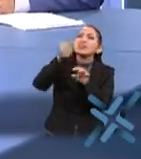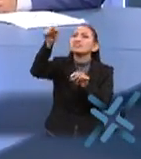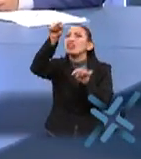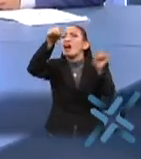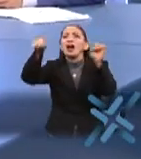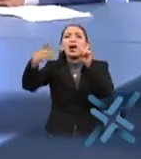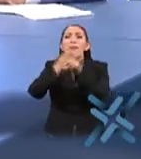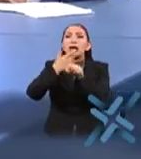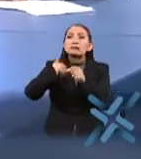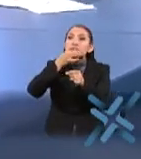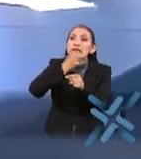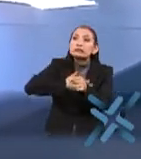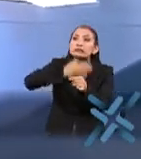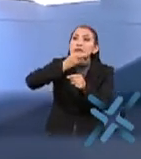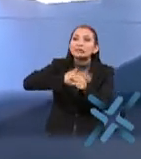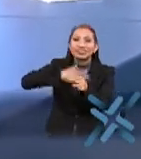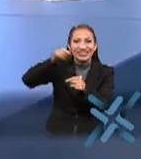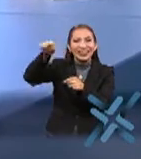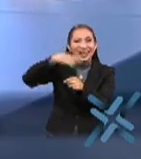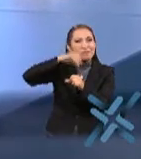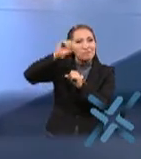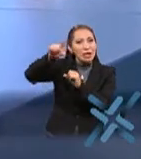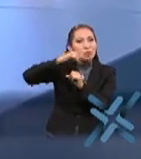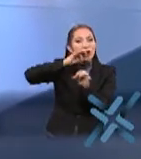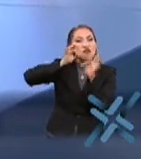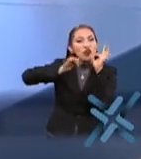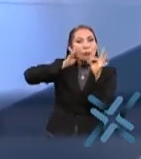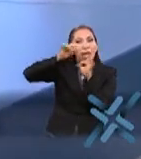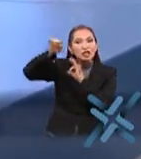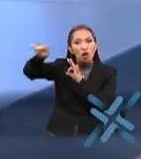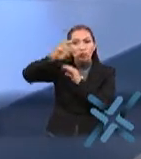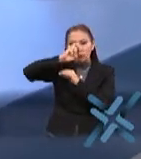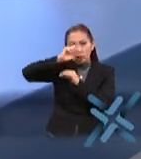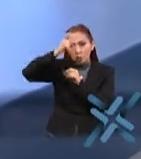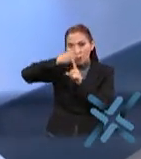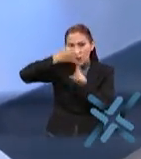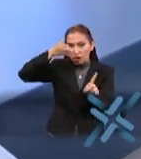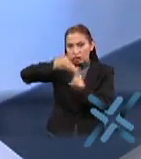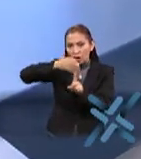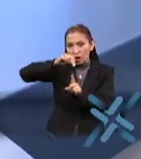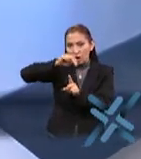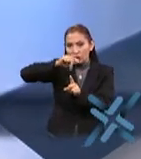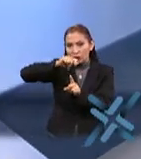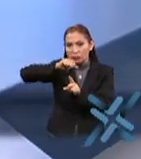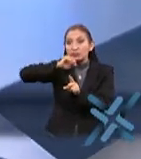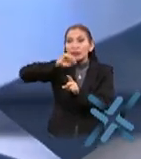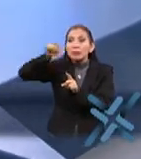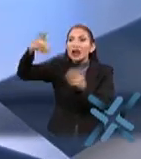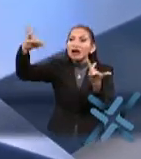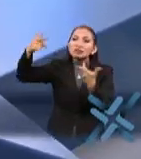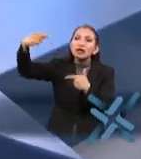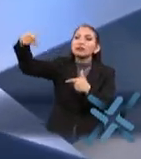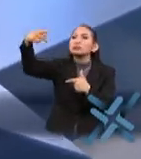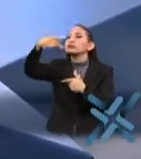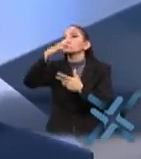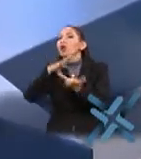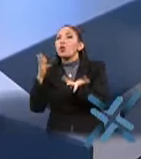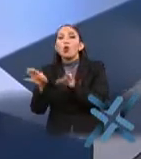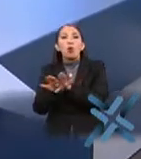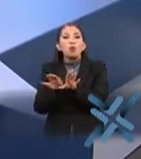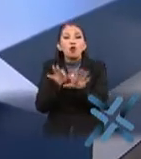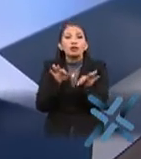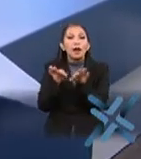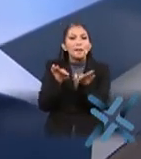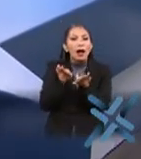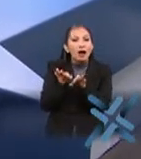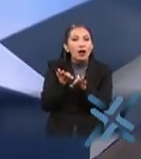acontecimientos más importantes, no solamente en lo informativo estrictamente, la nota dura, sino desarrollando mucho este tipo de